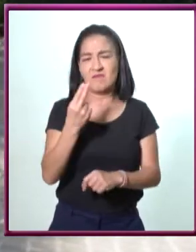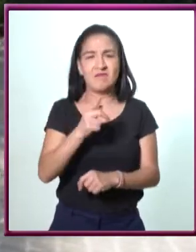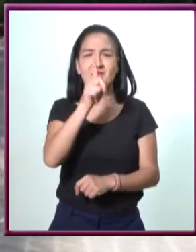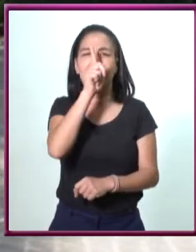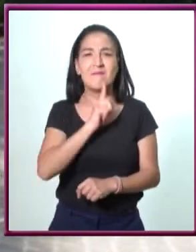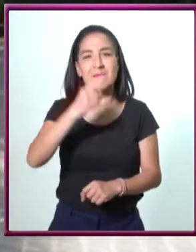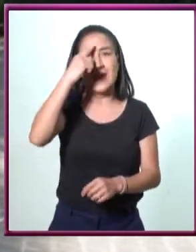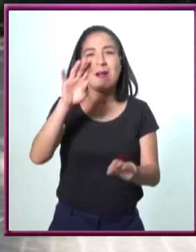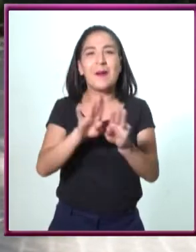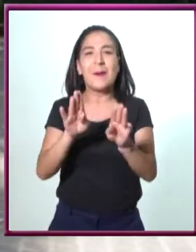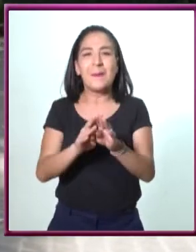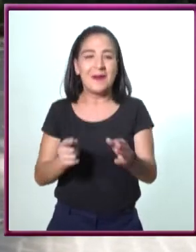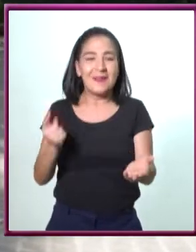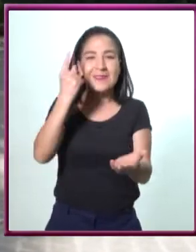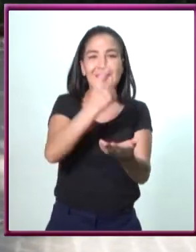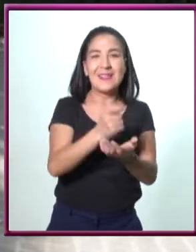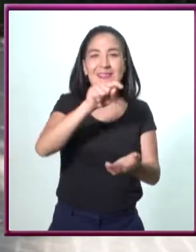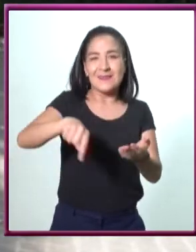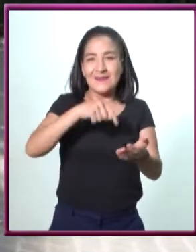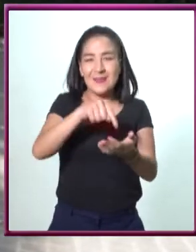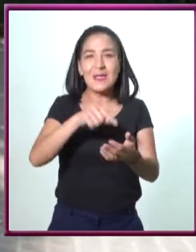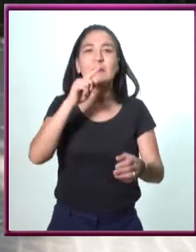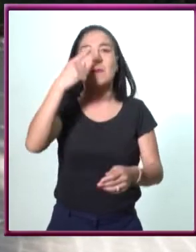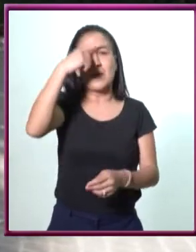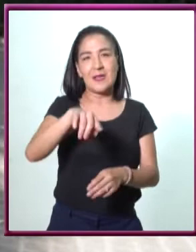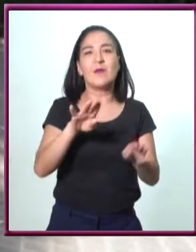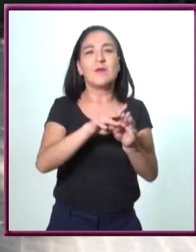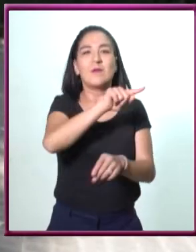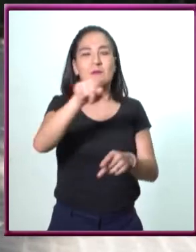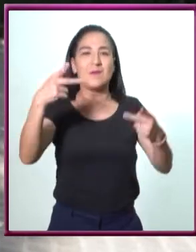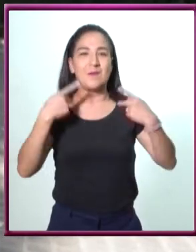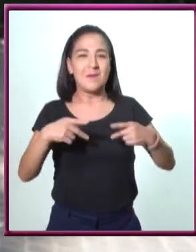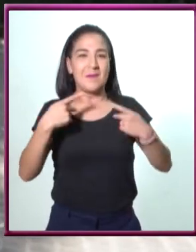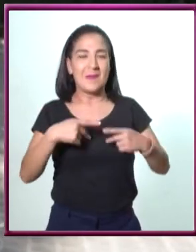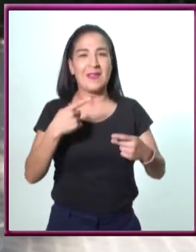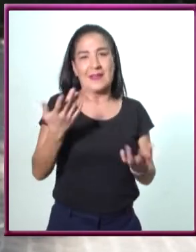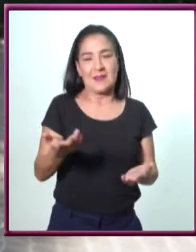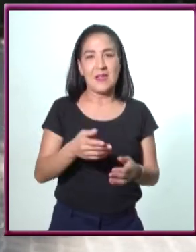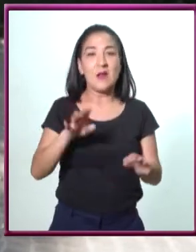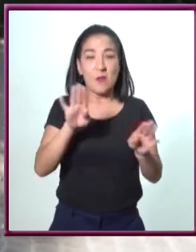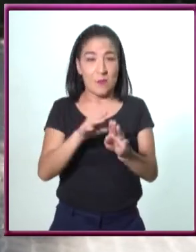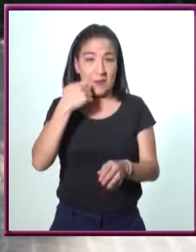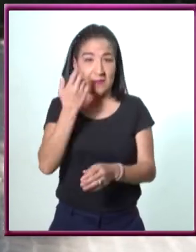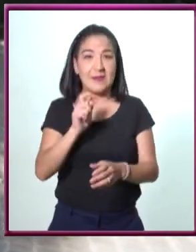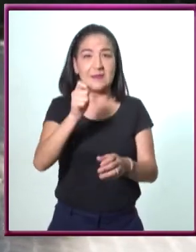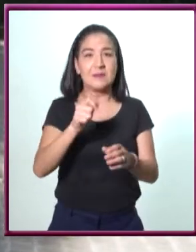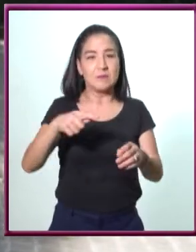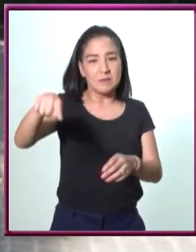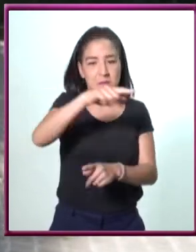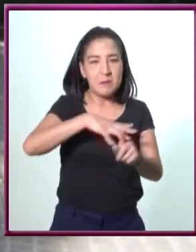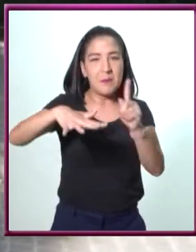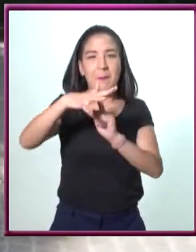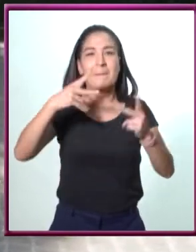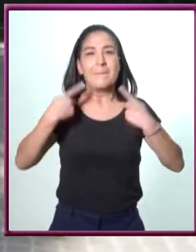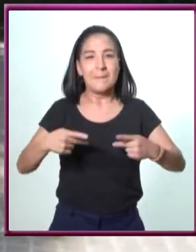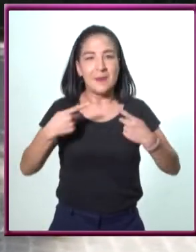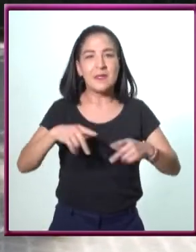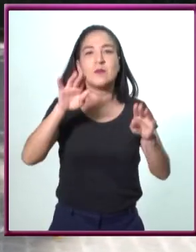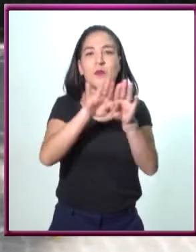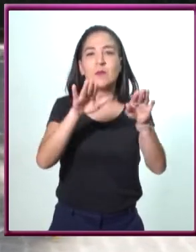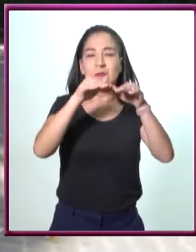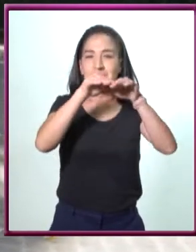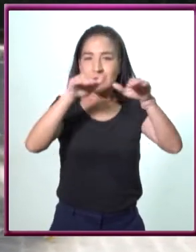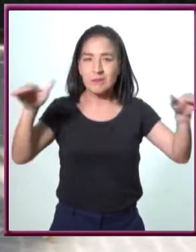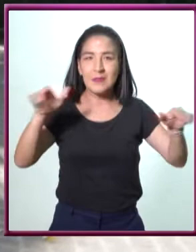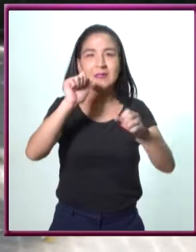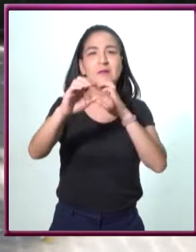para encajar en algún círculo social, tampoco para impresionar a nadie. Si queremos construir una sociedad horizontal